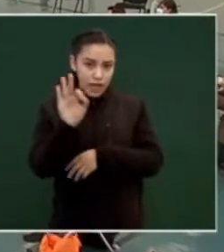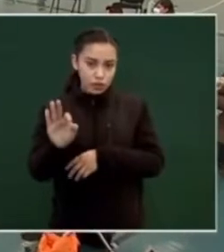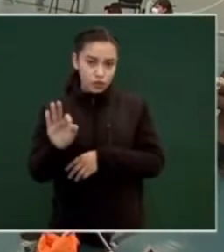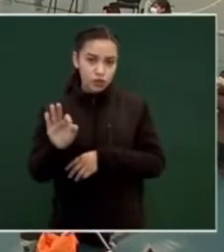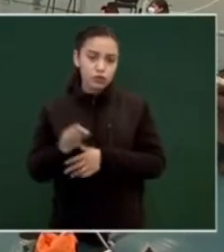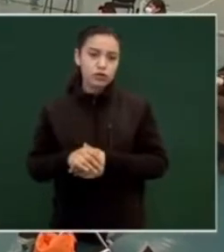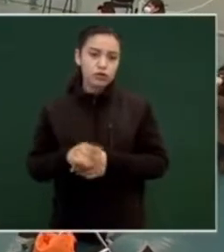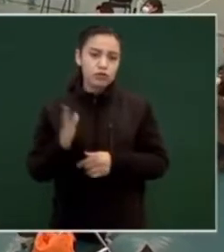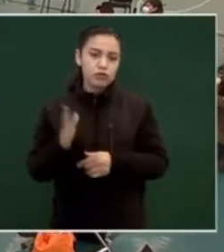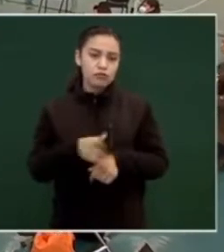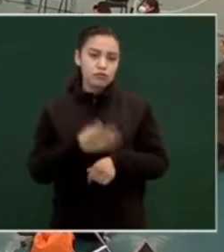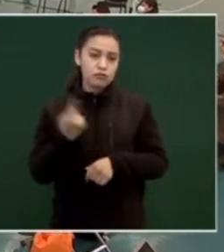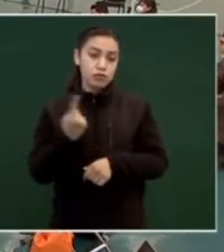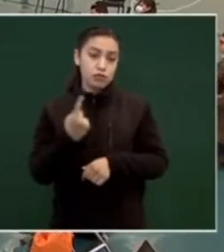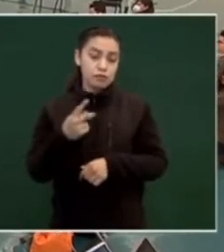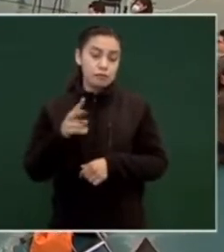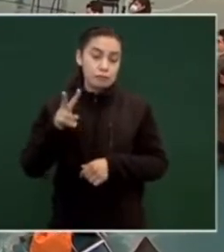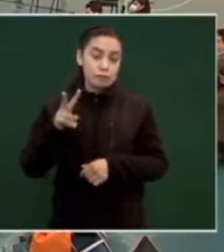estricto